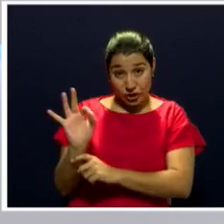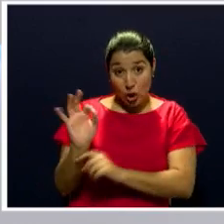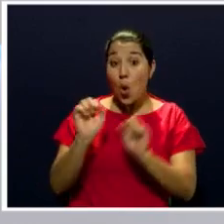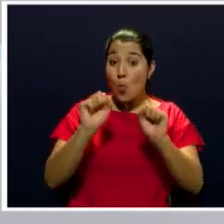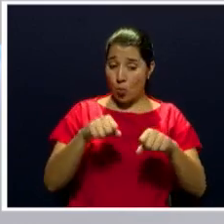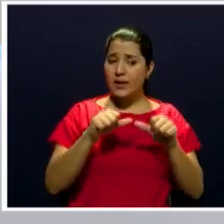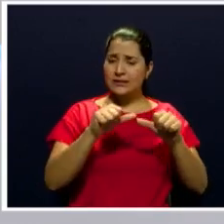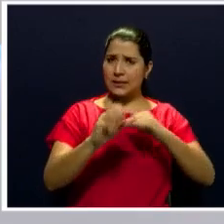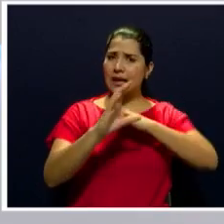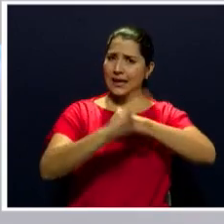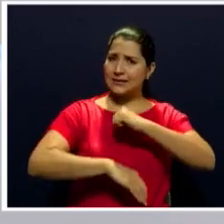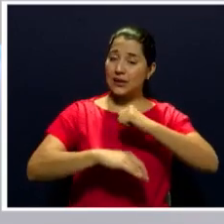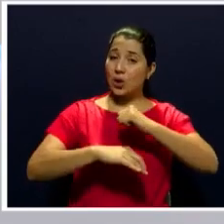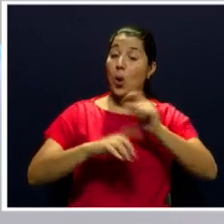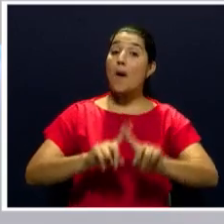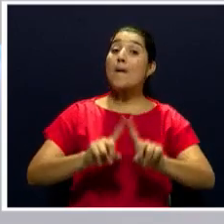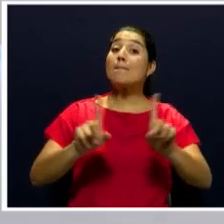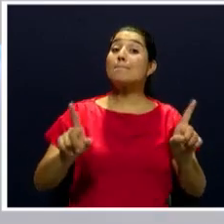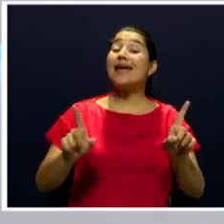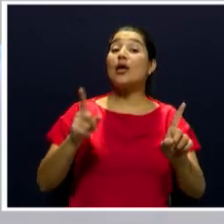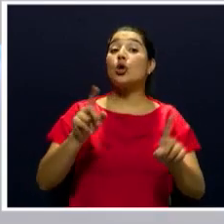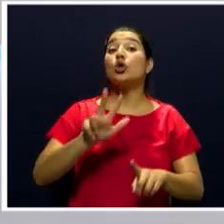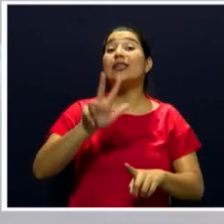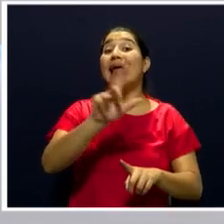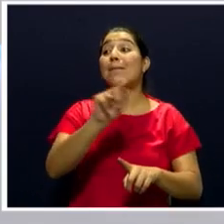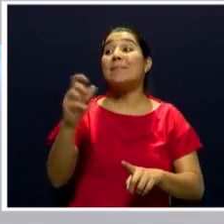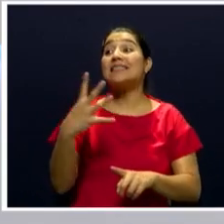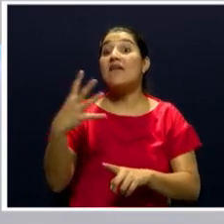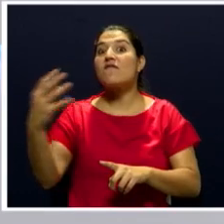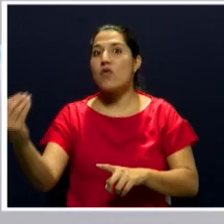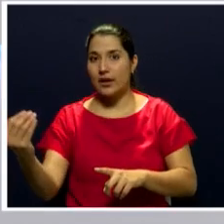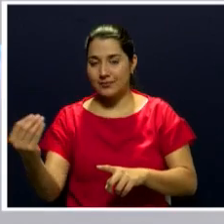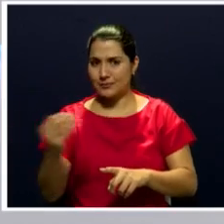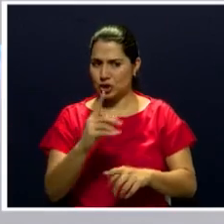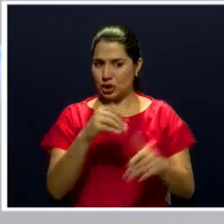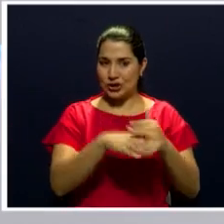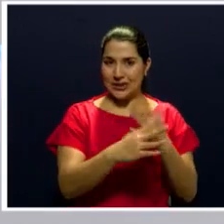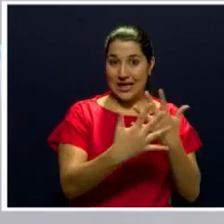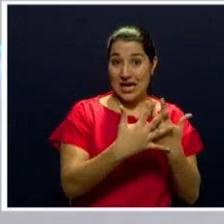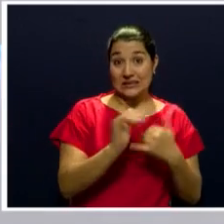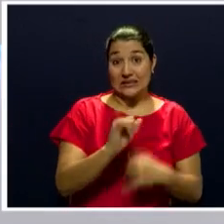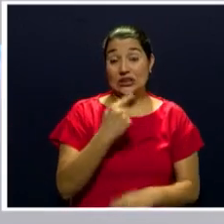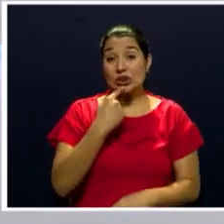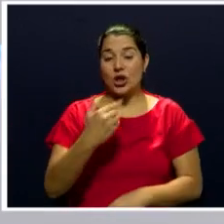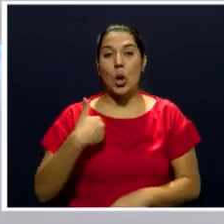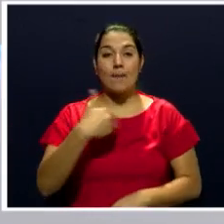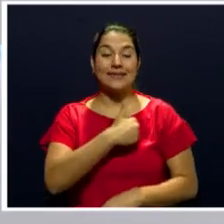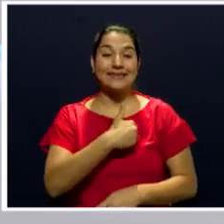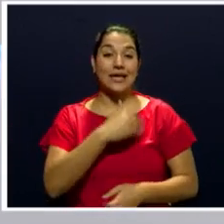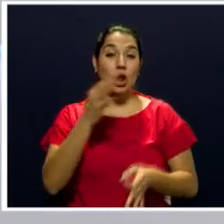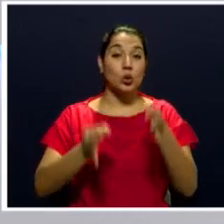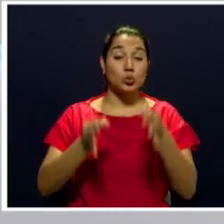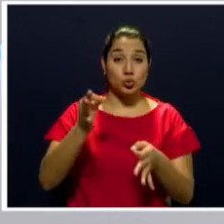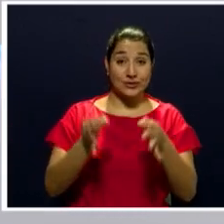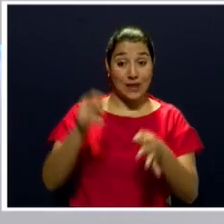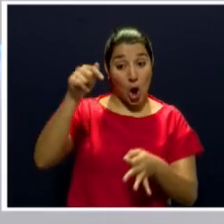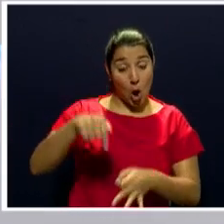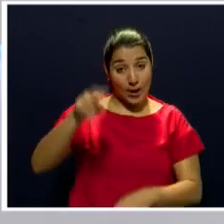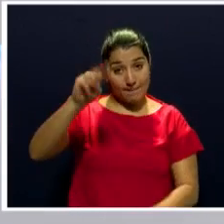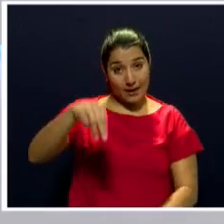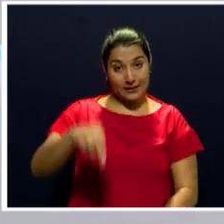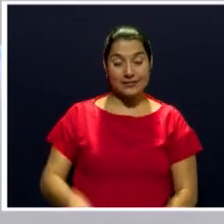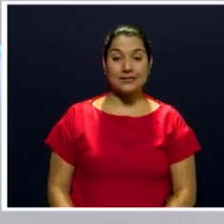sus condenas por un plazo de 3 meses, pero fuera de la cárcel. Así lo indicó el Ministerio de Justicia este